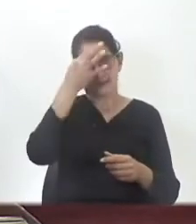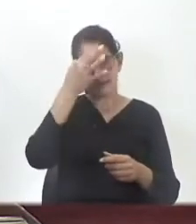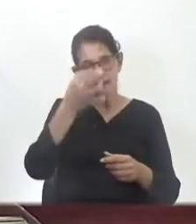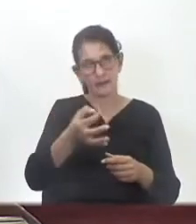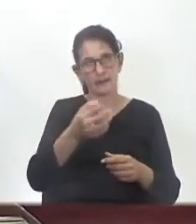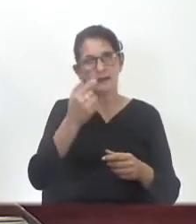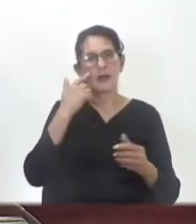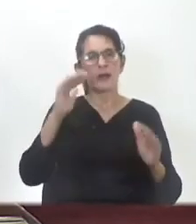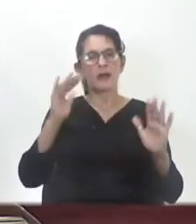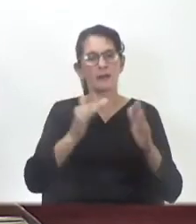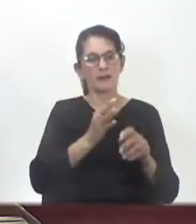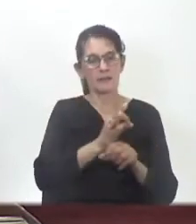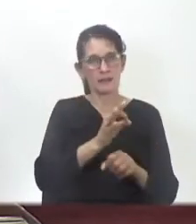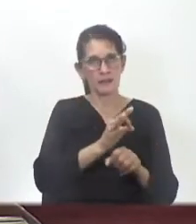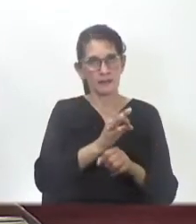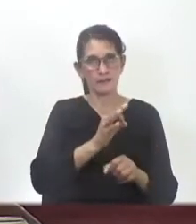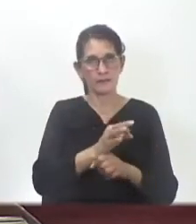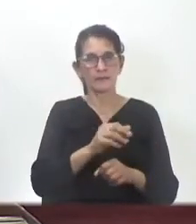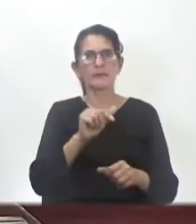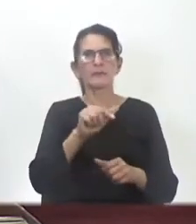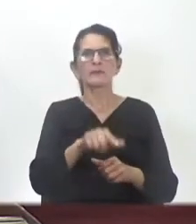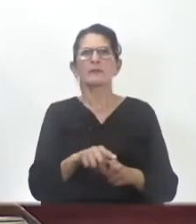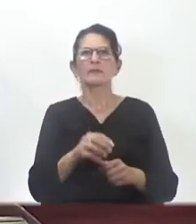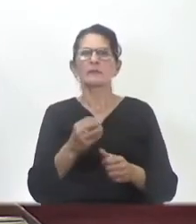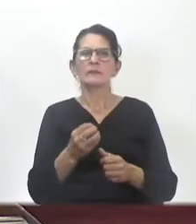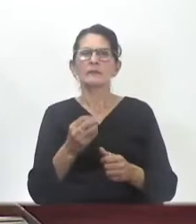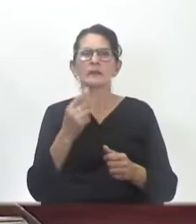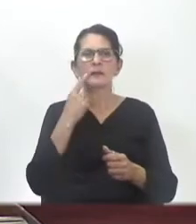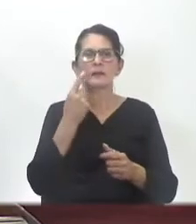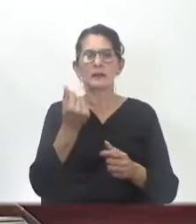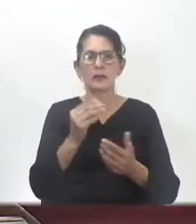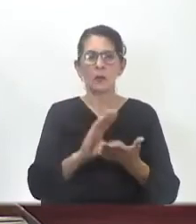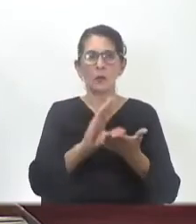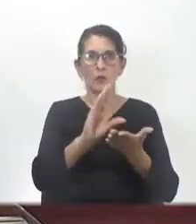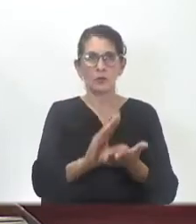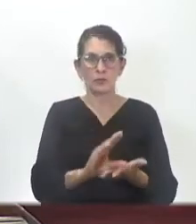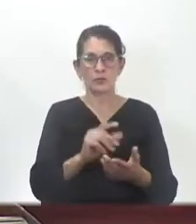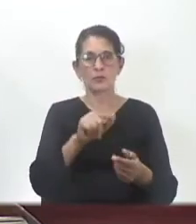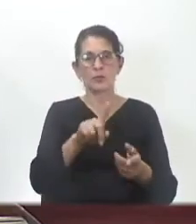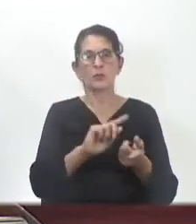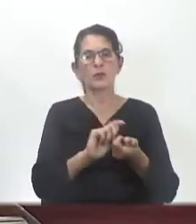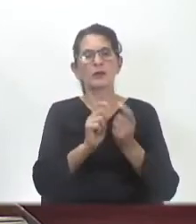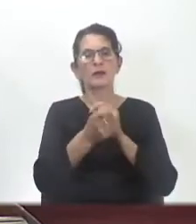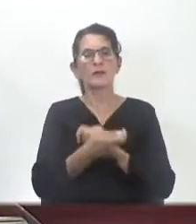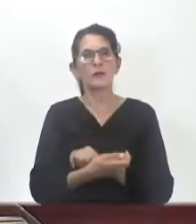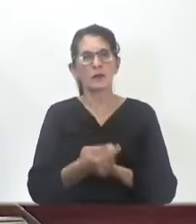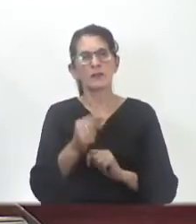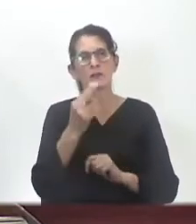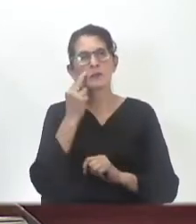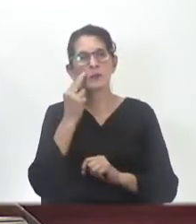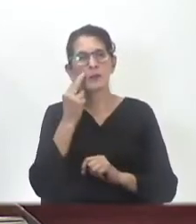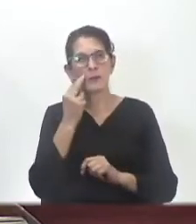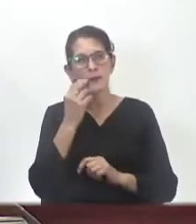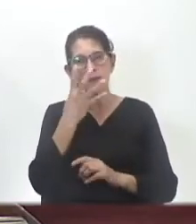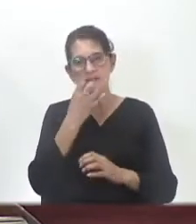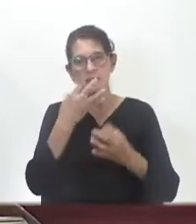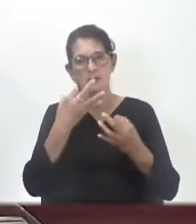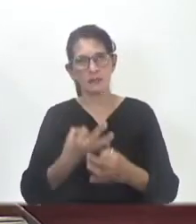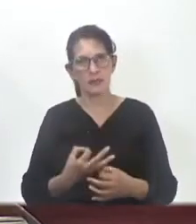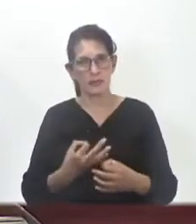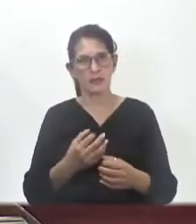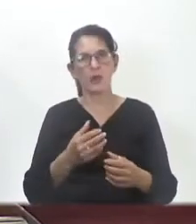capacidad de rehabilitación, carencia materiales y de recursos, sin cuya reforma seguirá siendo un problema serio de seguridad pública,